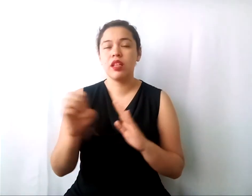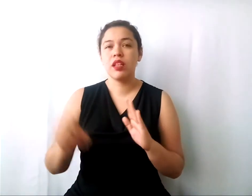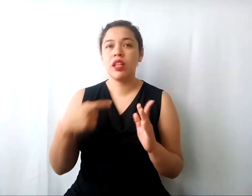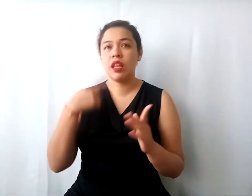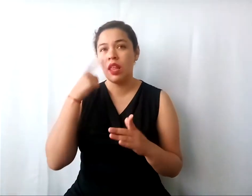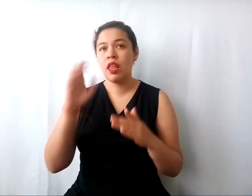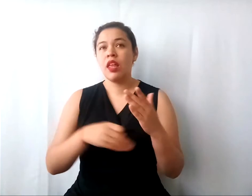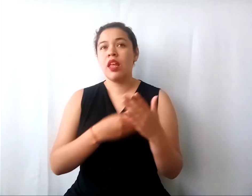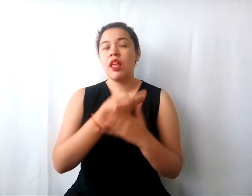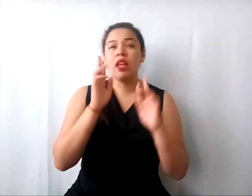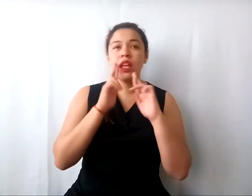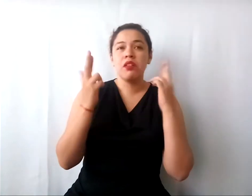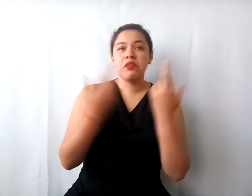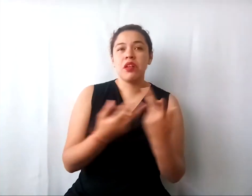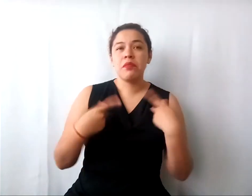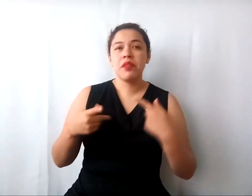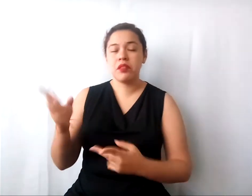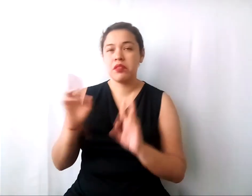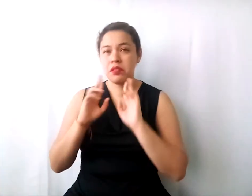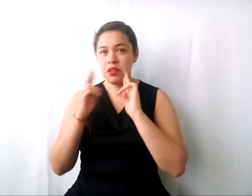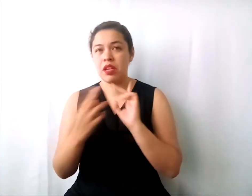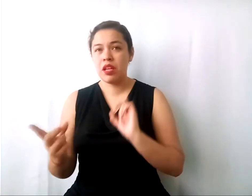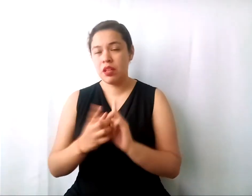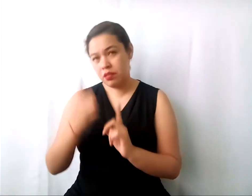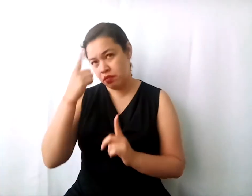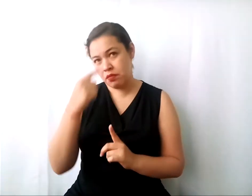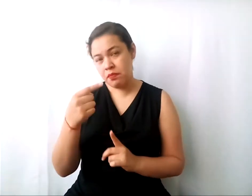una reunión con un cliente que se dedica a calibrar